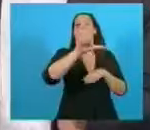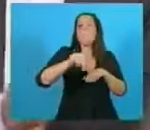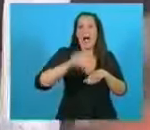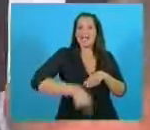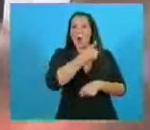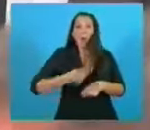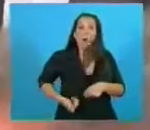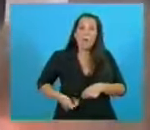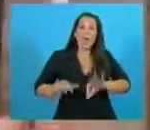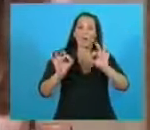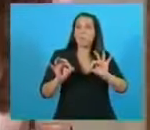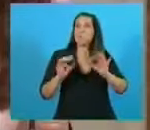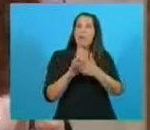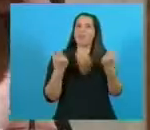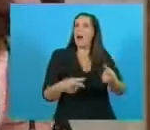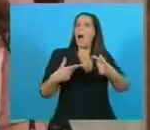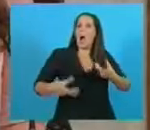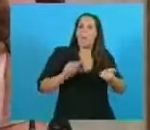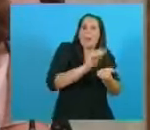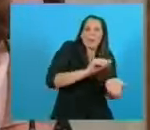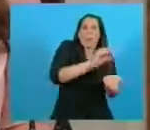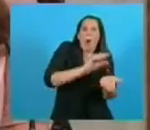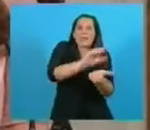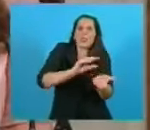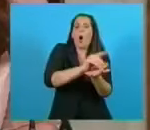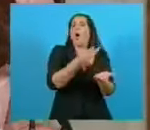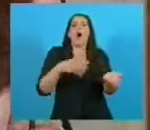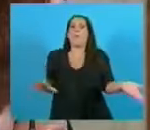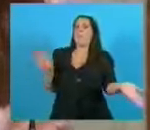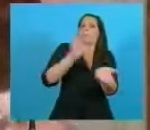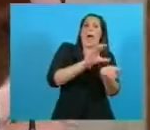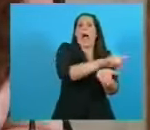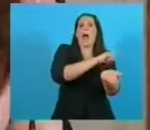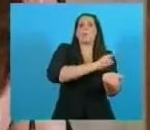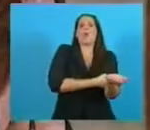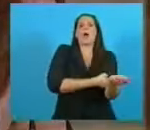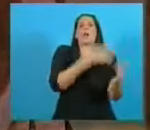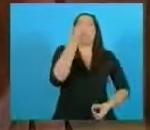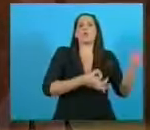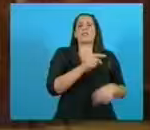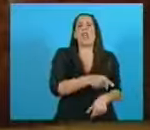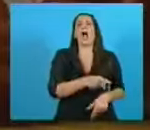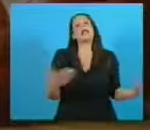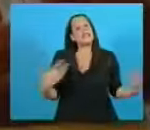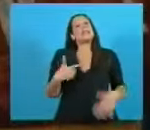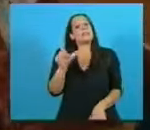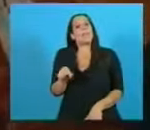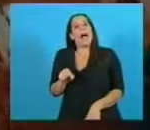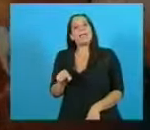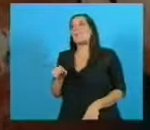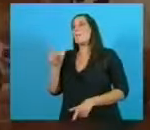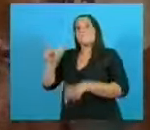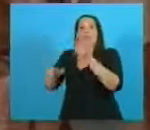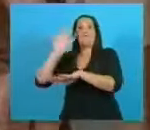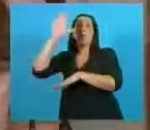el gobierno le ha dado más que nunca el mayor presupuesto al Poder Judicial. Sí, Es un país difícil para los dirigentes,